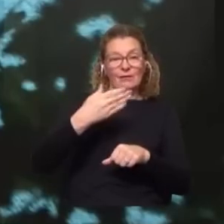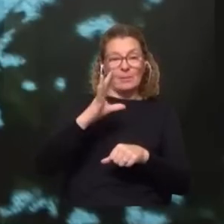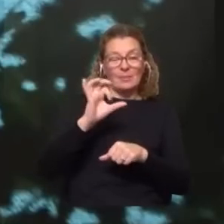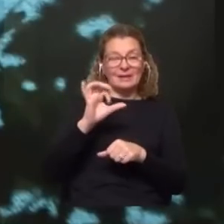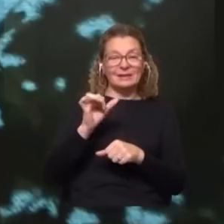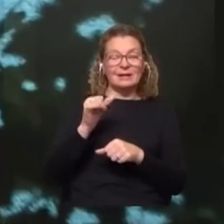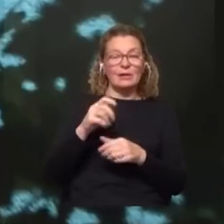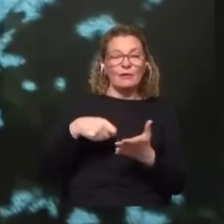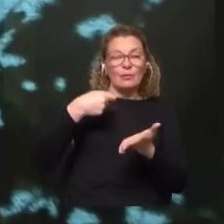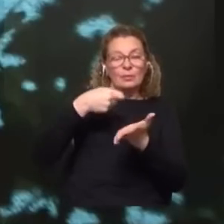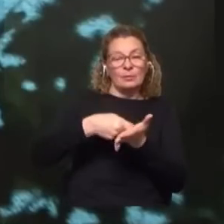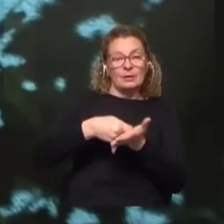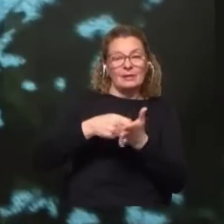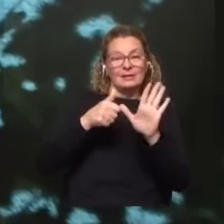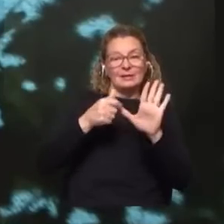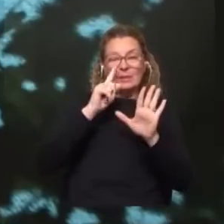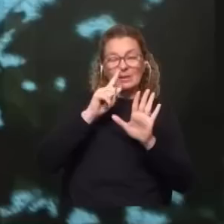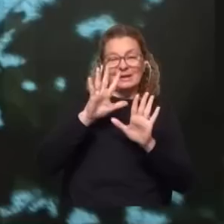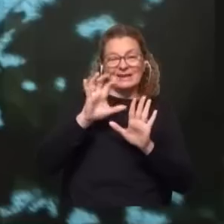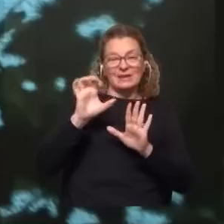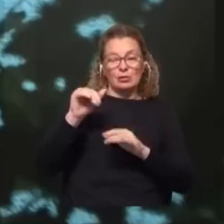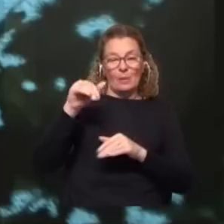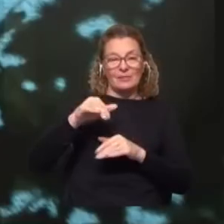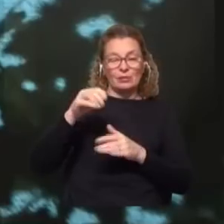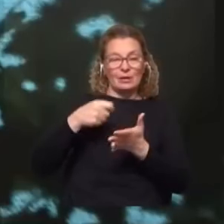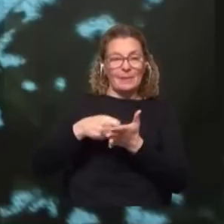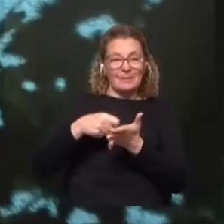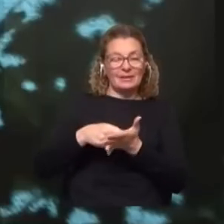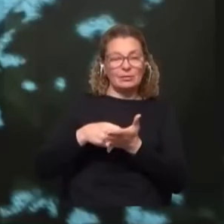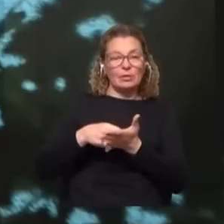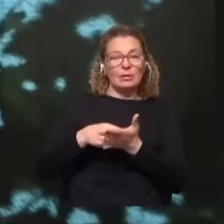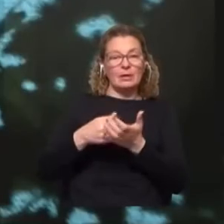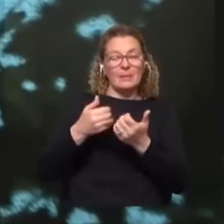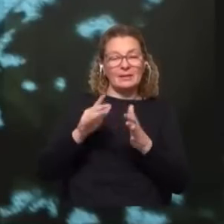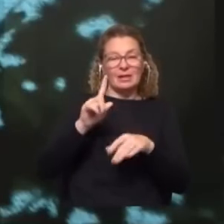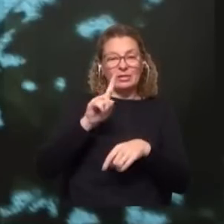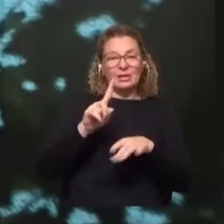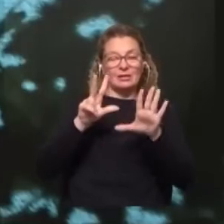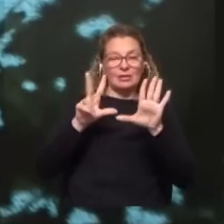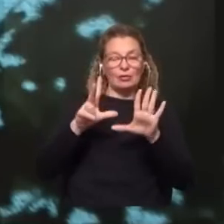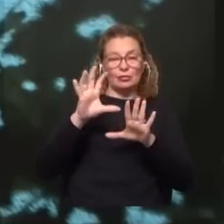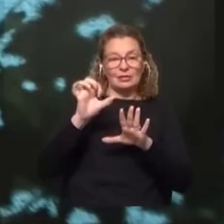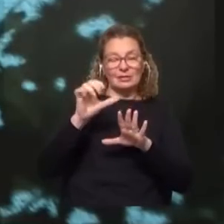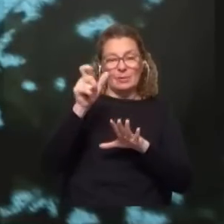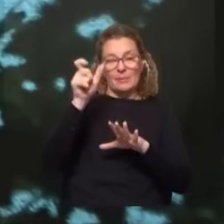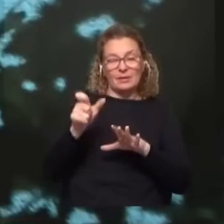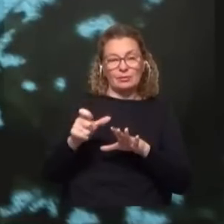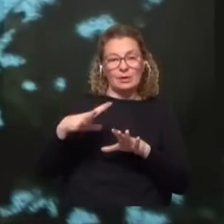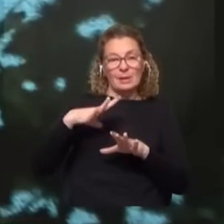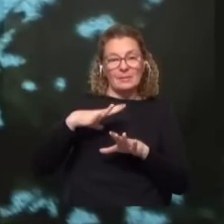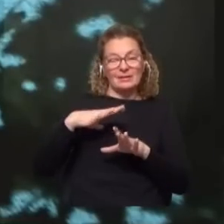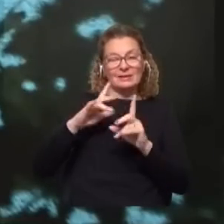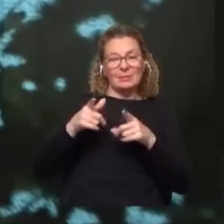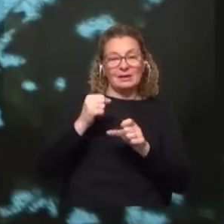se devolverán unos 6.500 millones de pesos a partir del 18 de septiembre a personas pasivas y